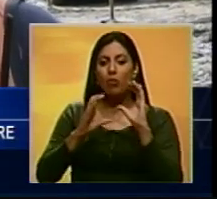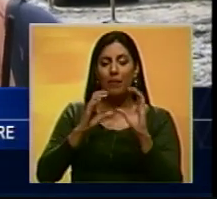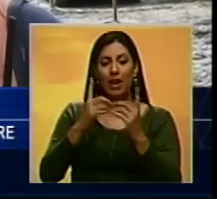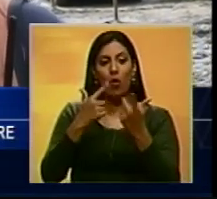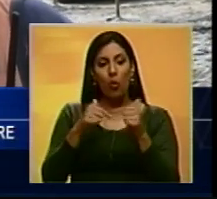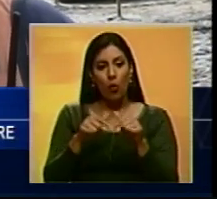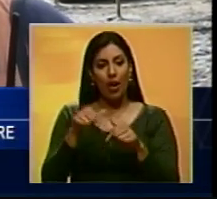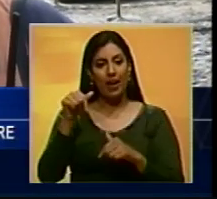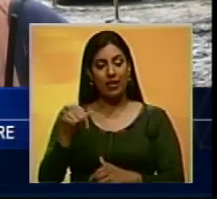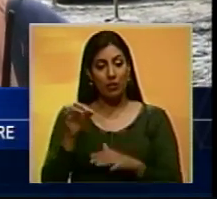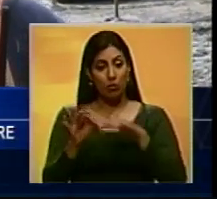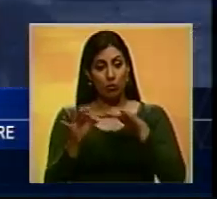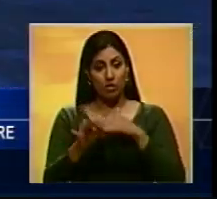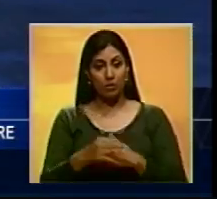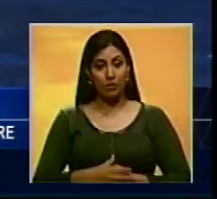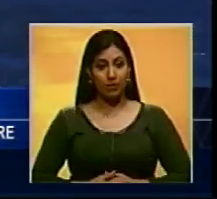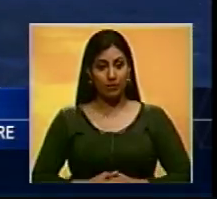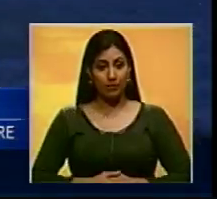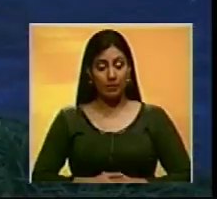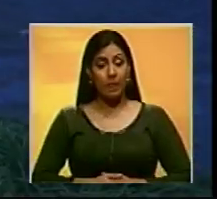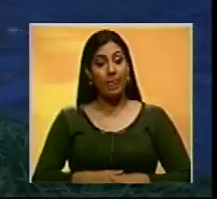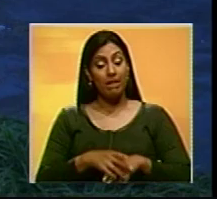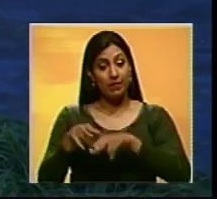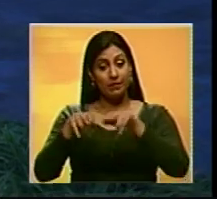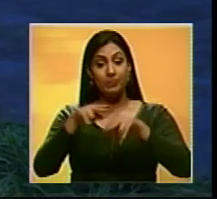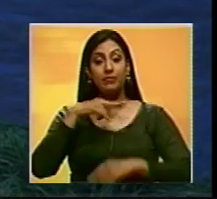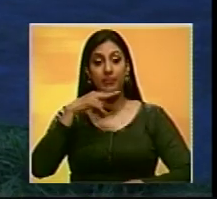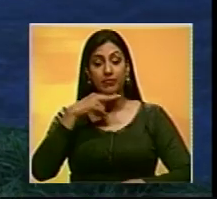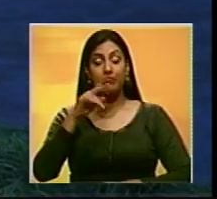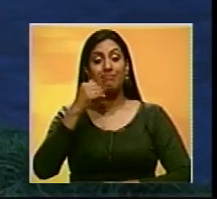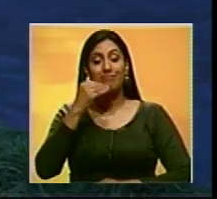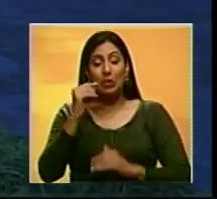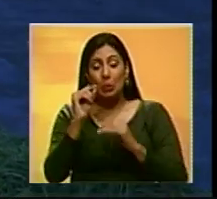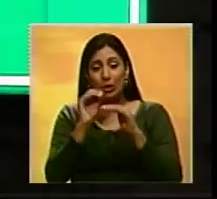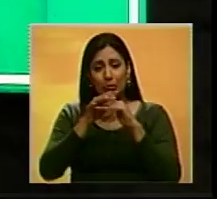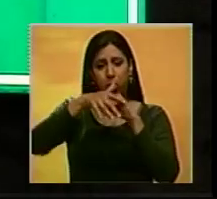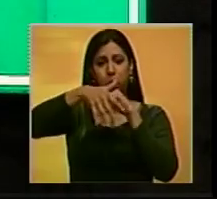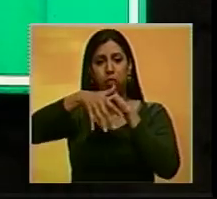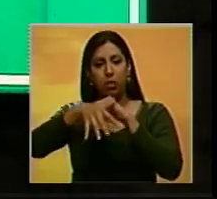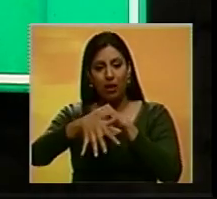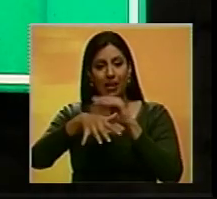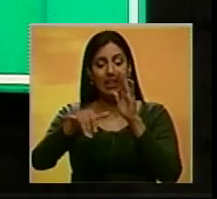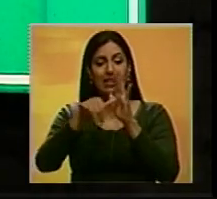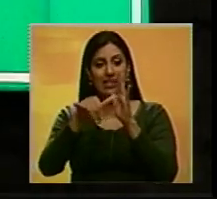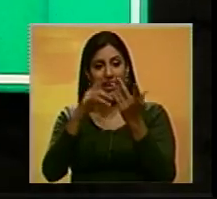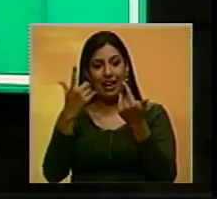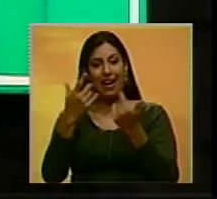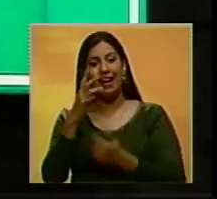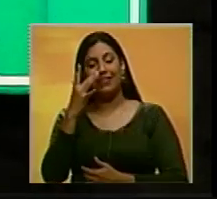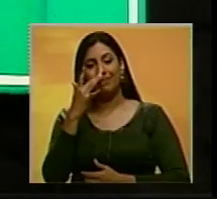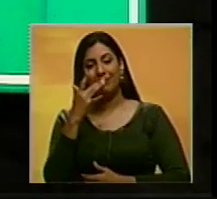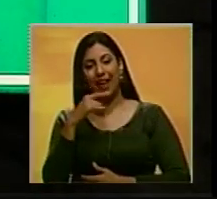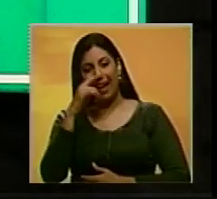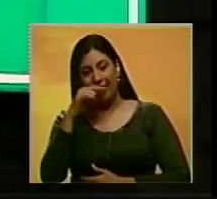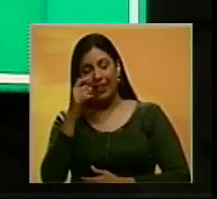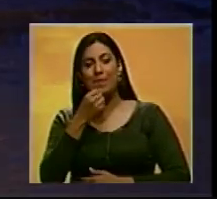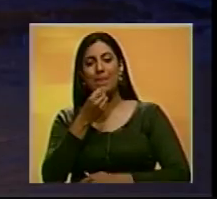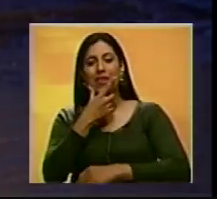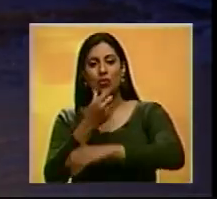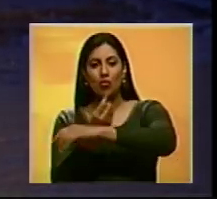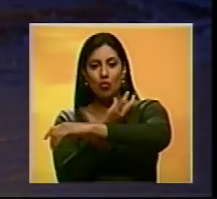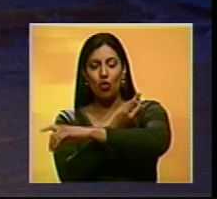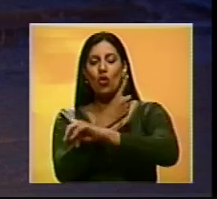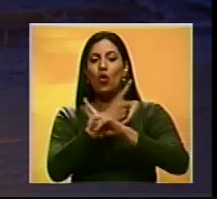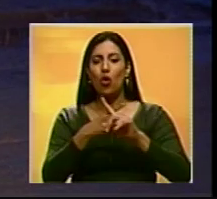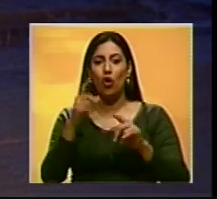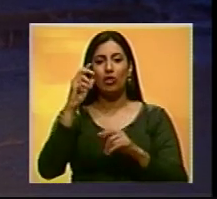varios sectores del municipio de Sucre. El río Guaire también estuvo a punto de desbordarse a la altura de Macaracuay en Bellomonte, también en Paulo